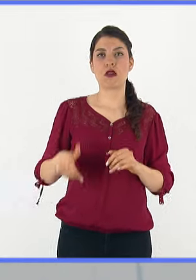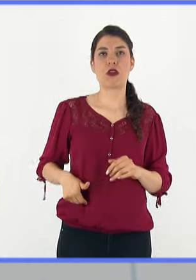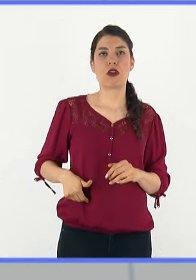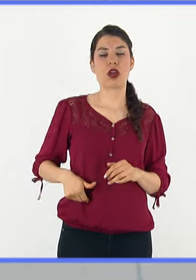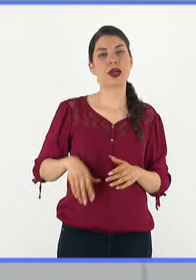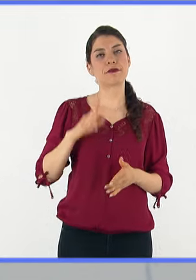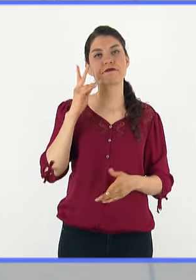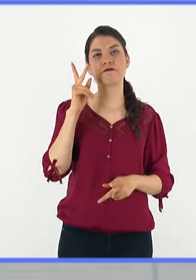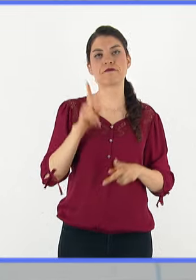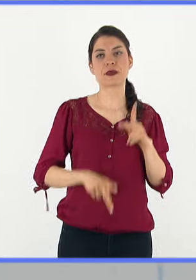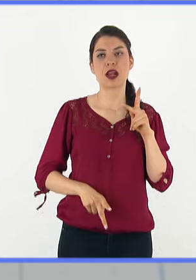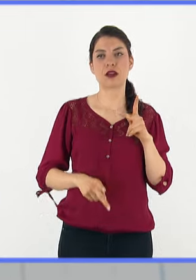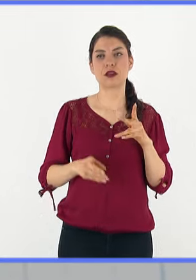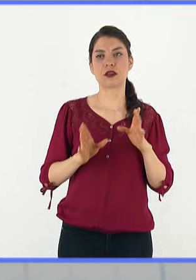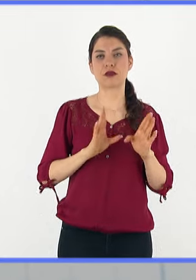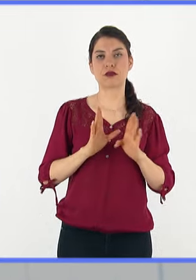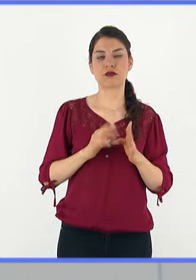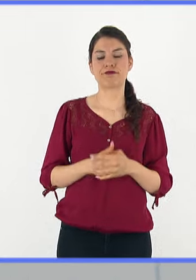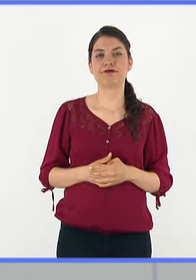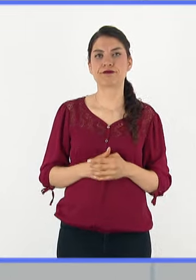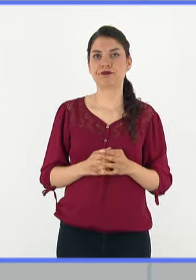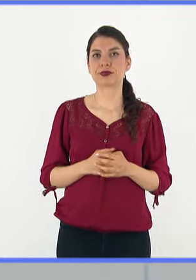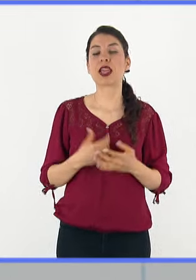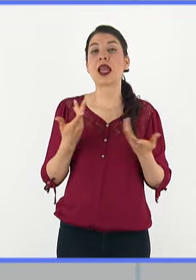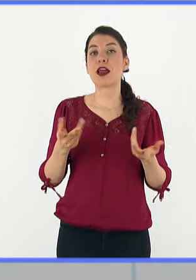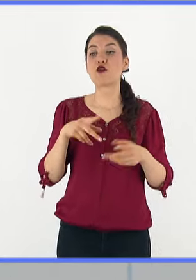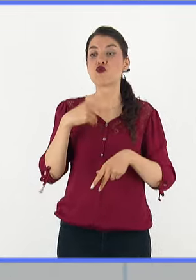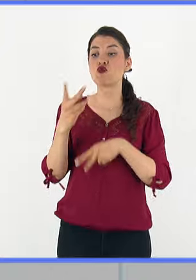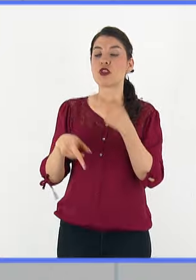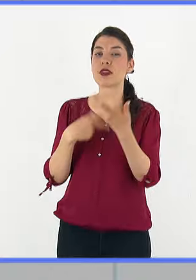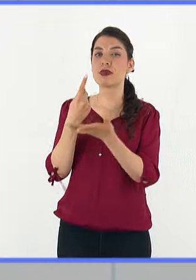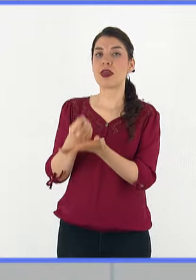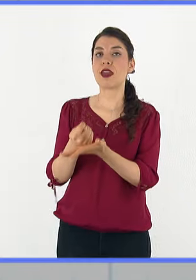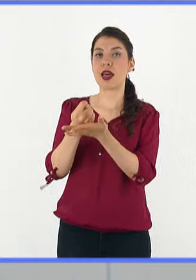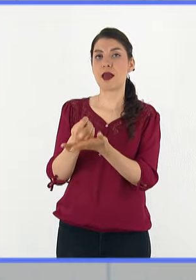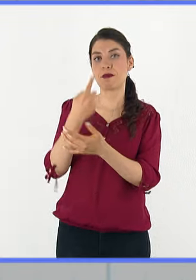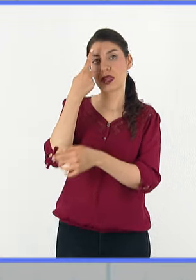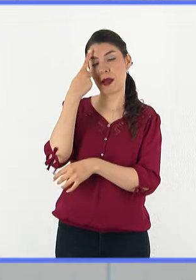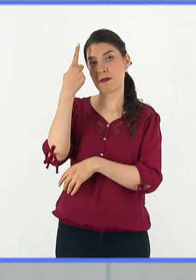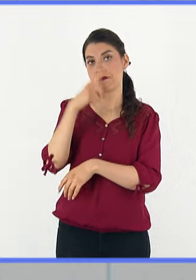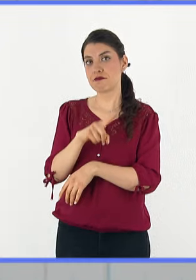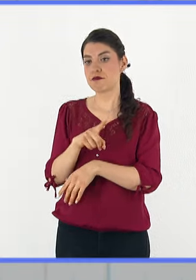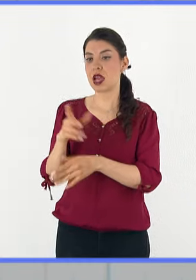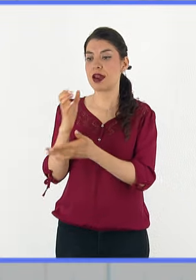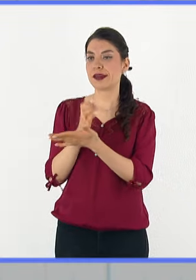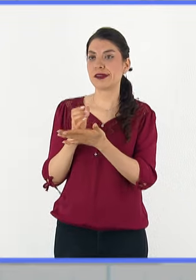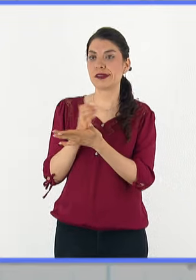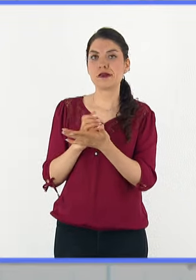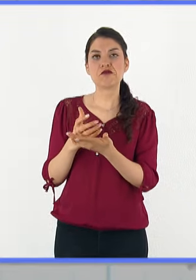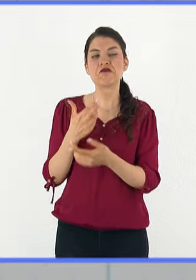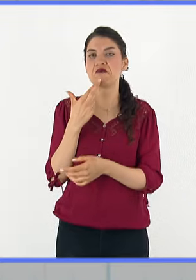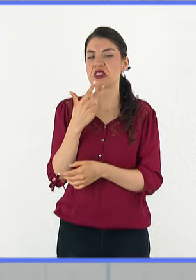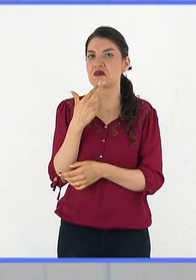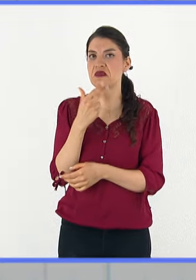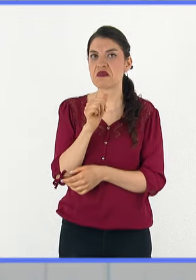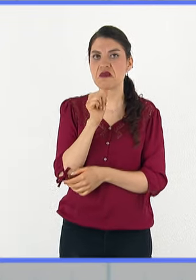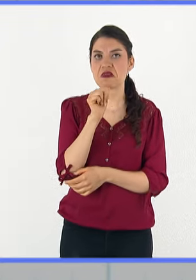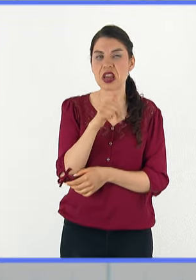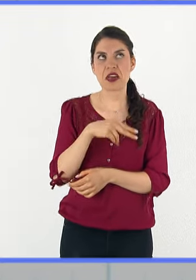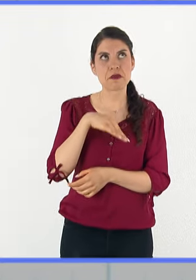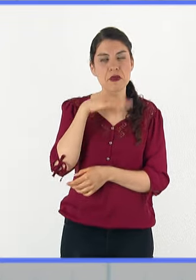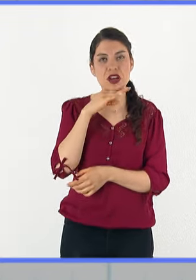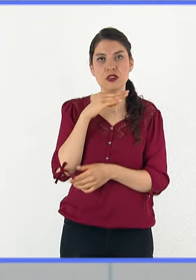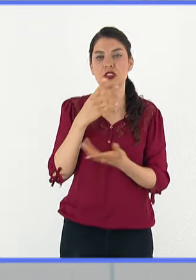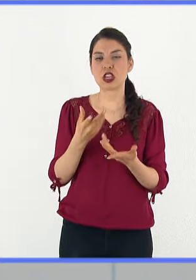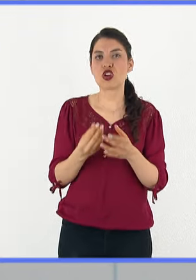entrenamientos más que nada dolor acudió a distintas terapias de rehabilitación sin encontrar mejora Hasta que por recomendación de su